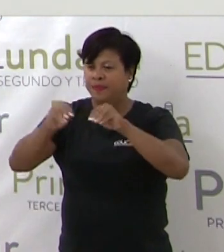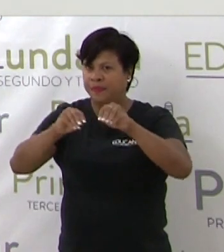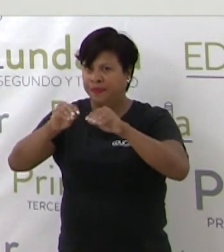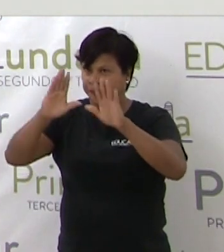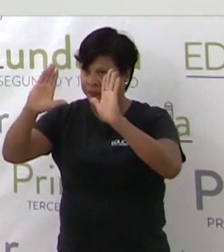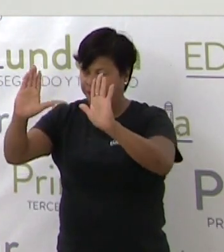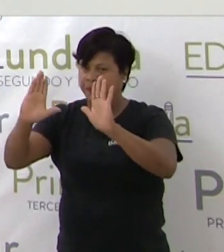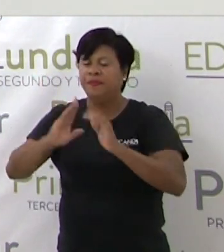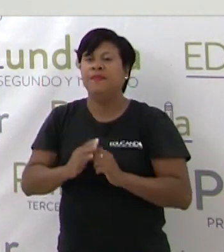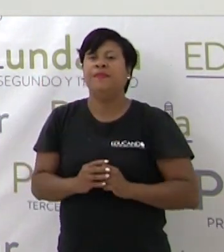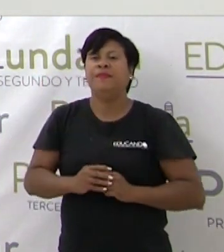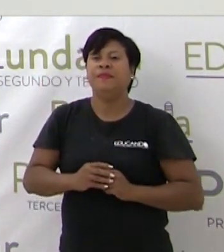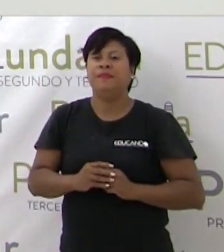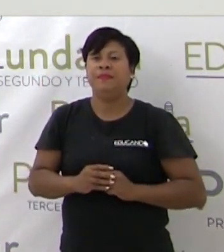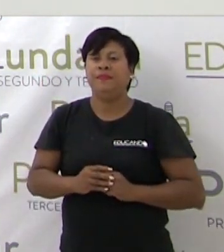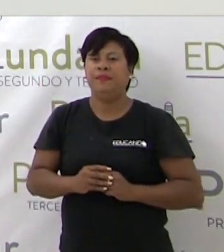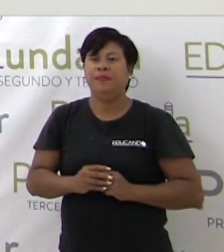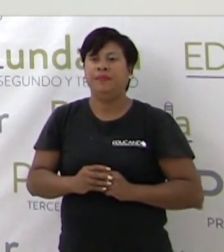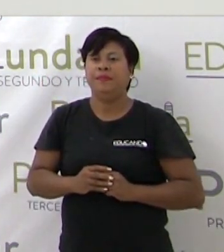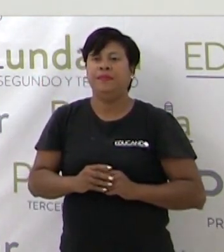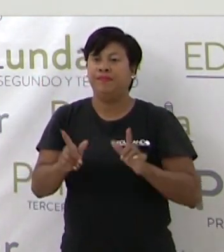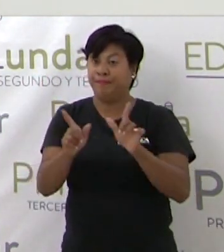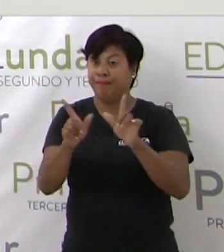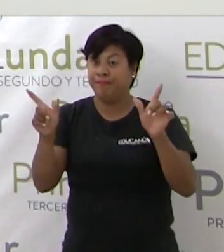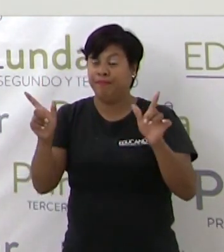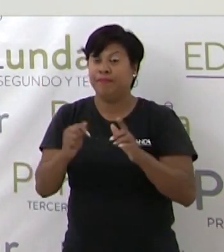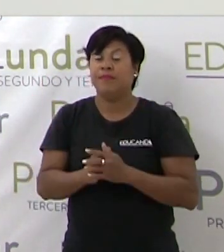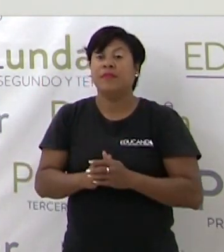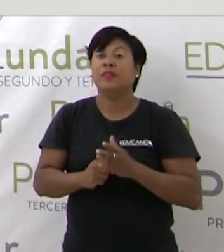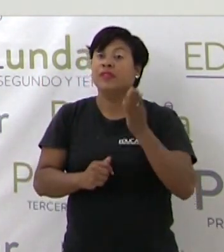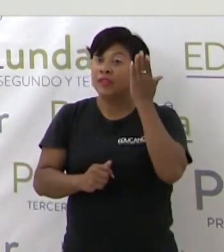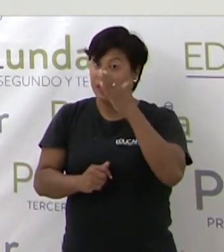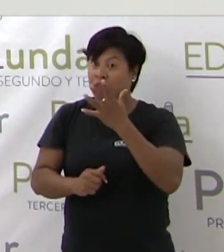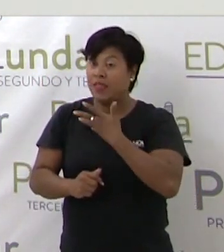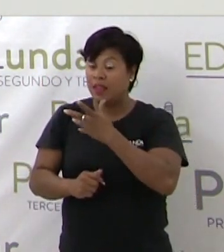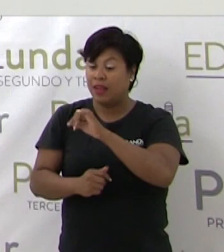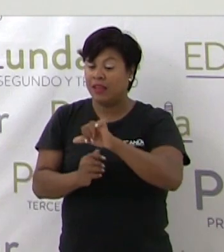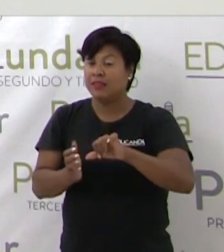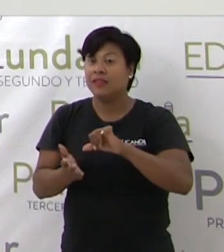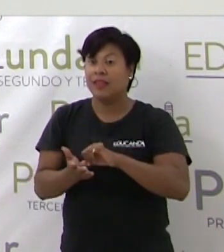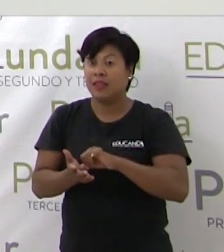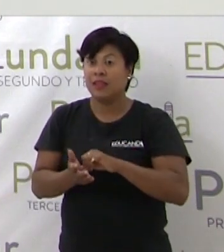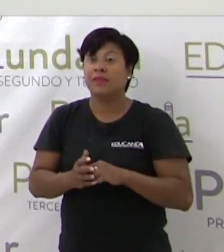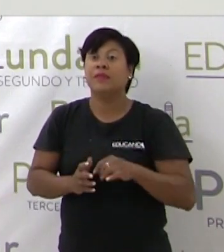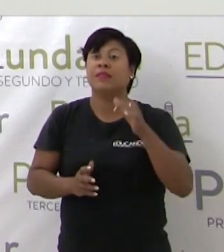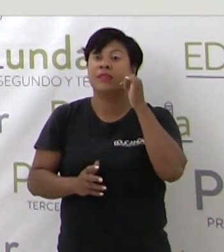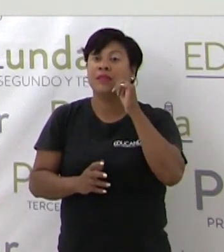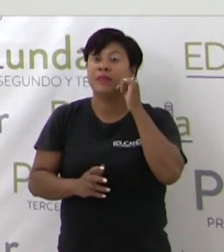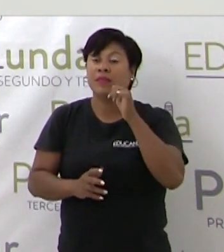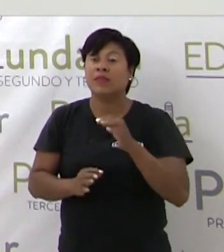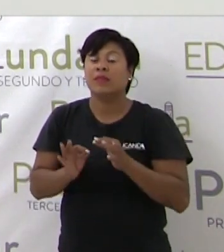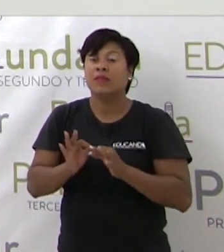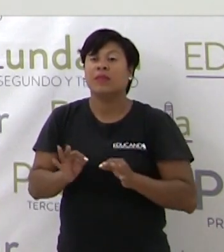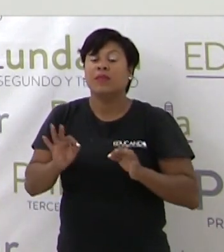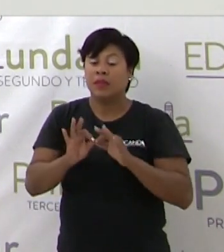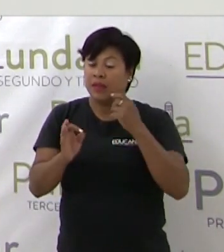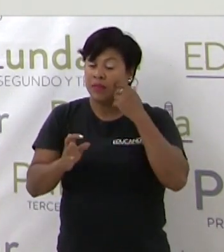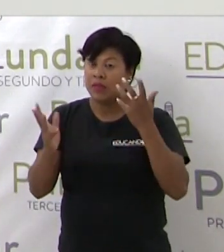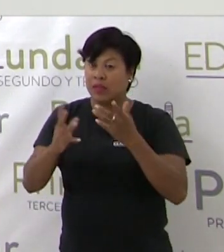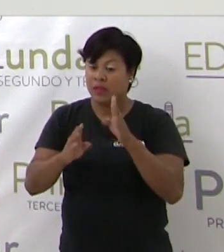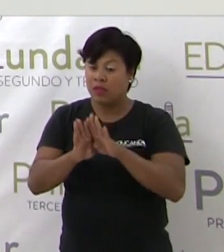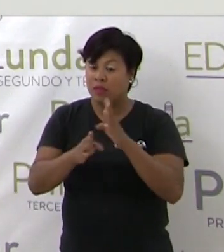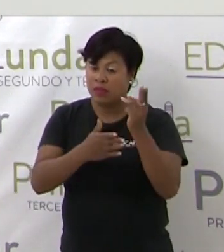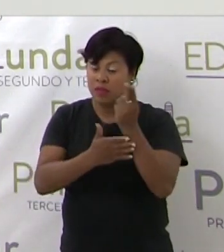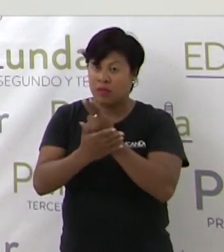fijarlo. Ahí está. Listo. Sabemos entonces que tiene un centro. Siempre es importante que si queremos trazar una figura